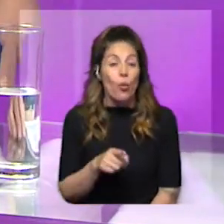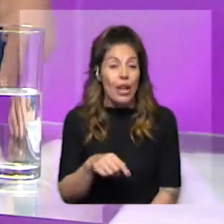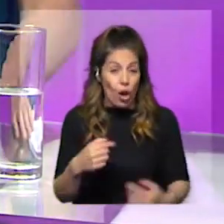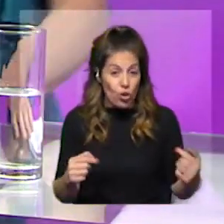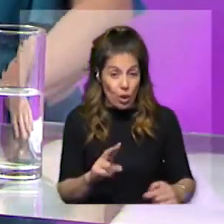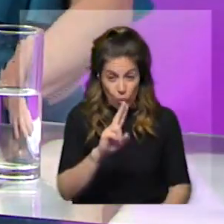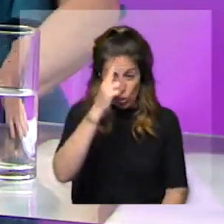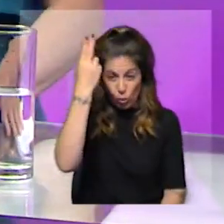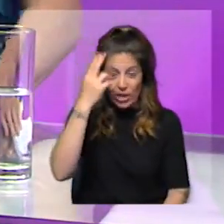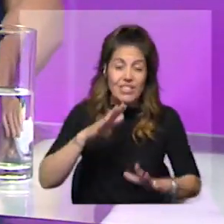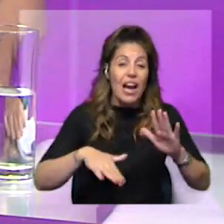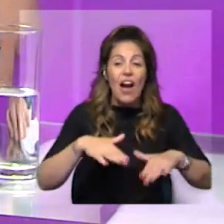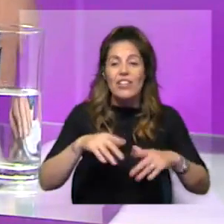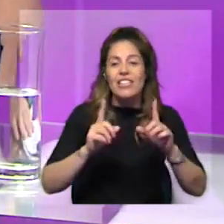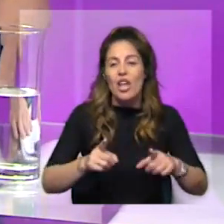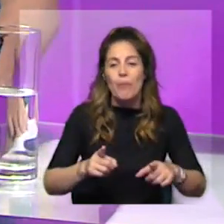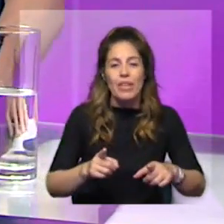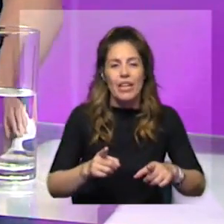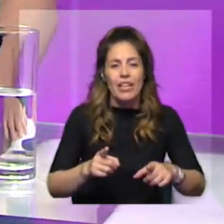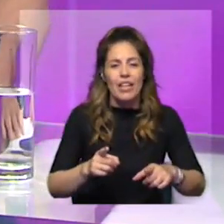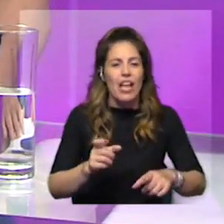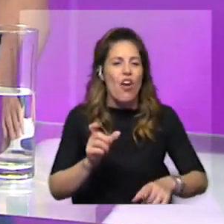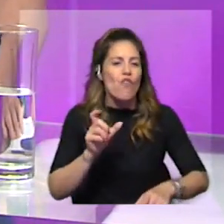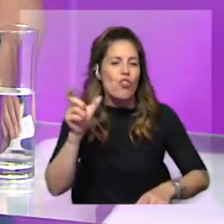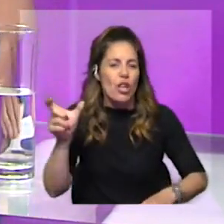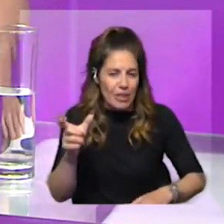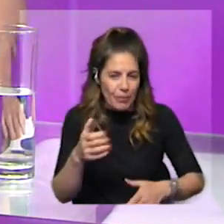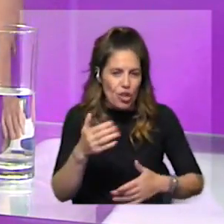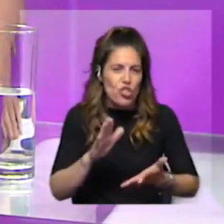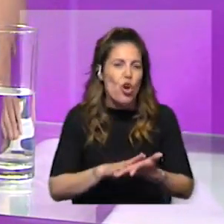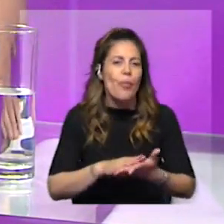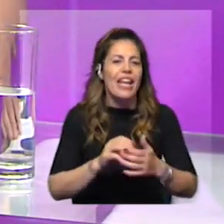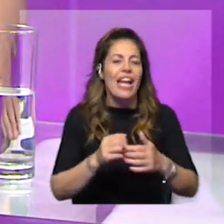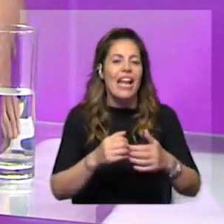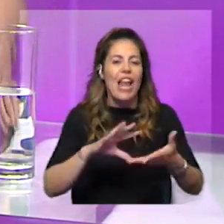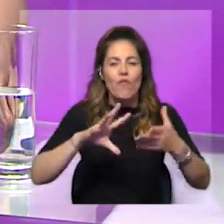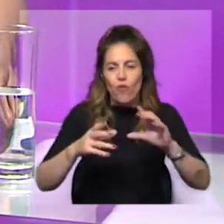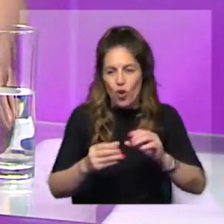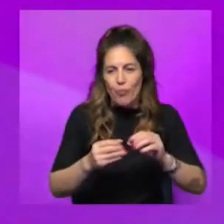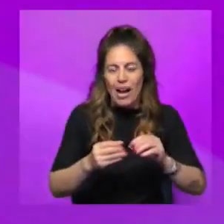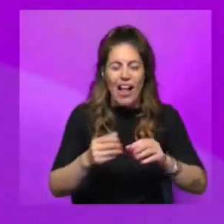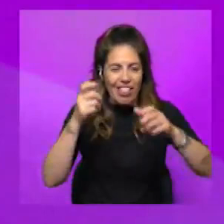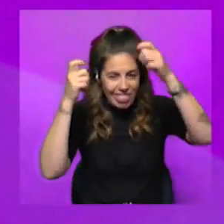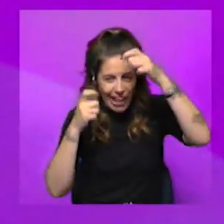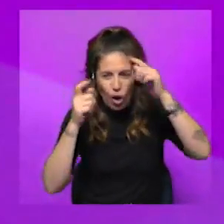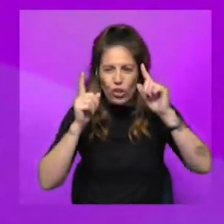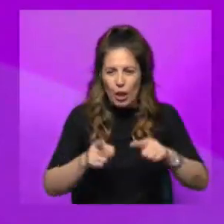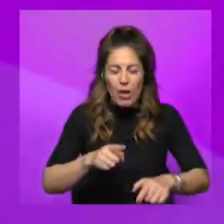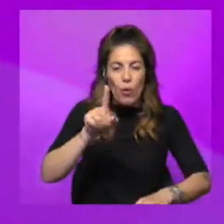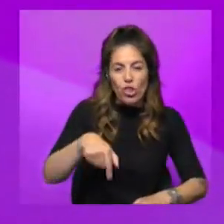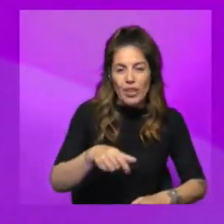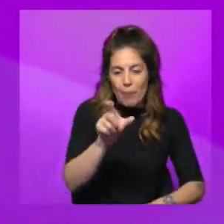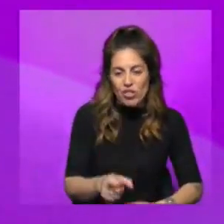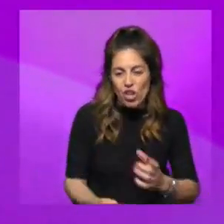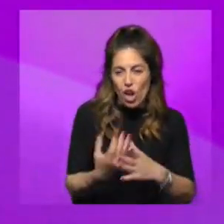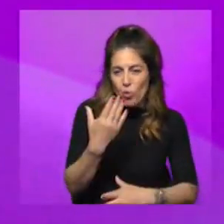y que es a veces también los fundamentalismos sobre los géneros, ¿no? Onda, así claro. Le pasa al tango también mucho, cuando viene gente nueva que